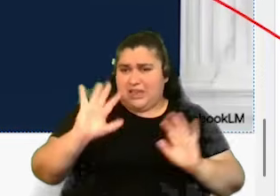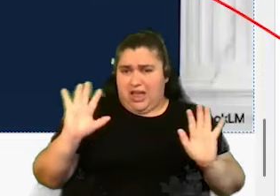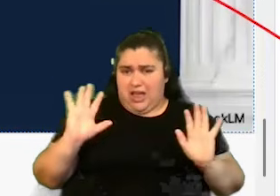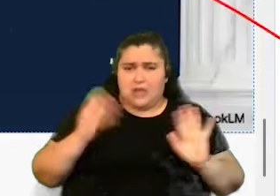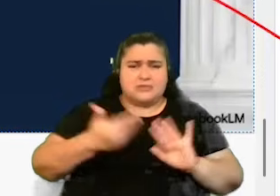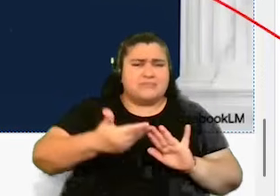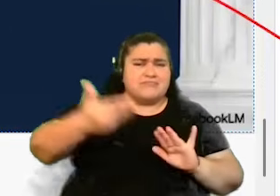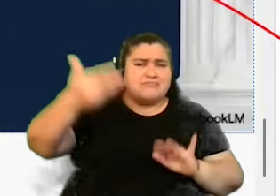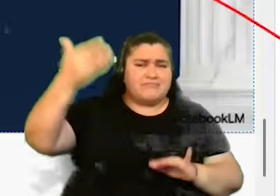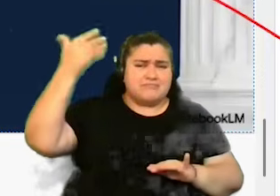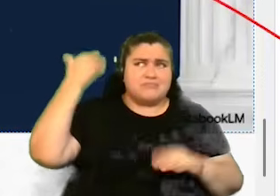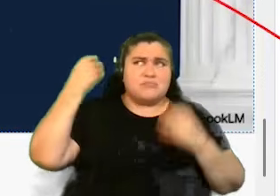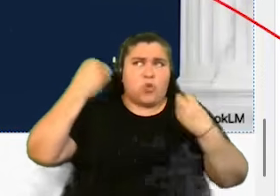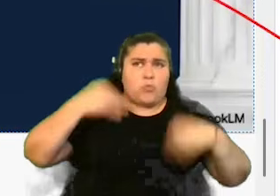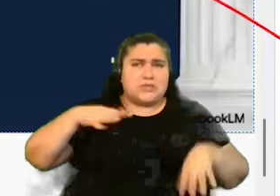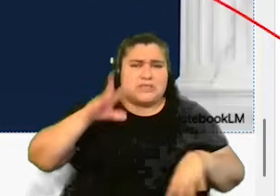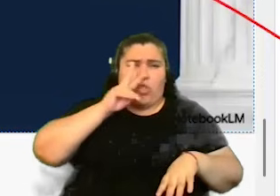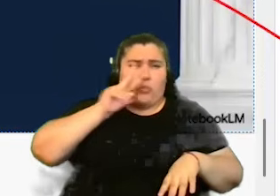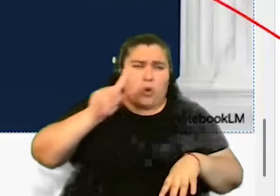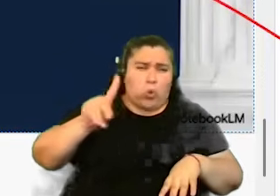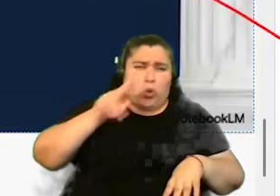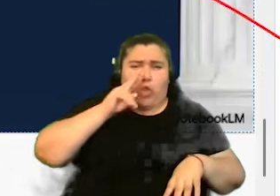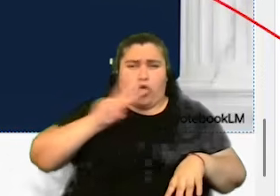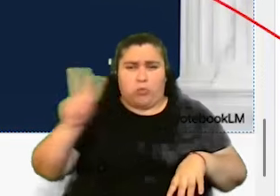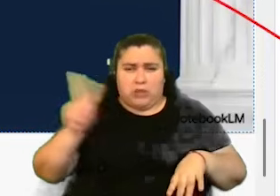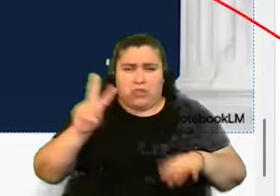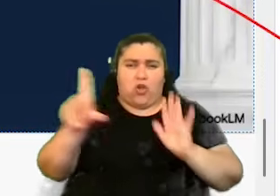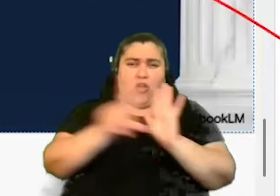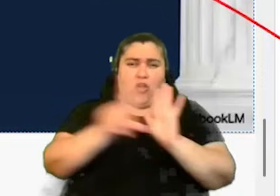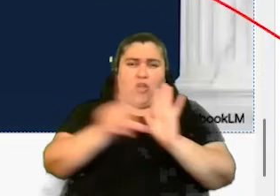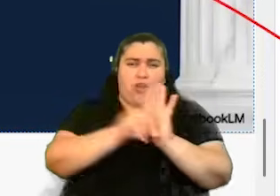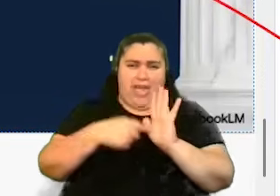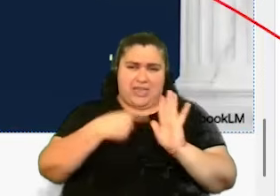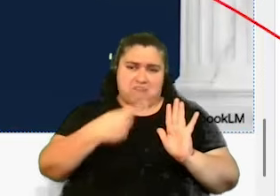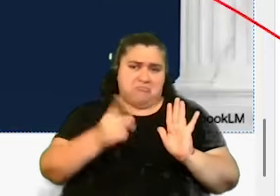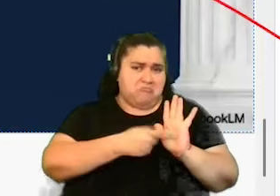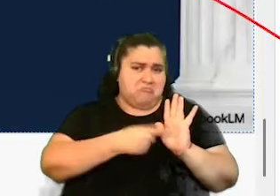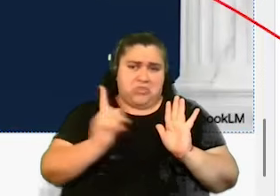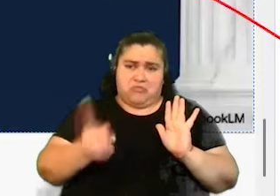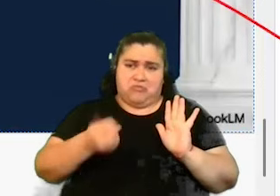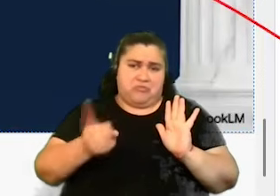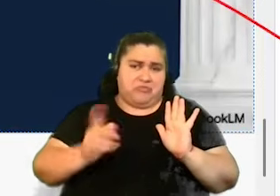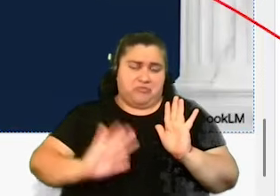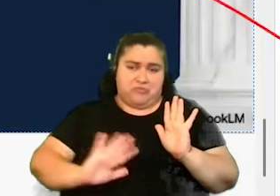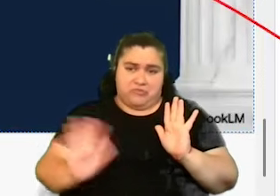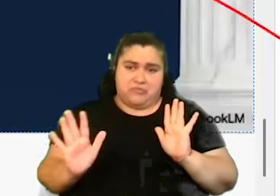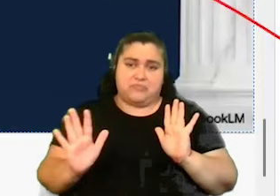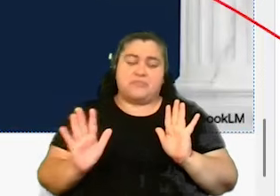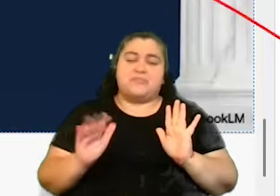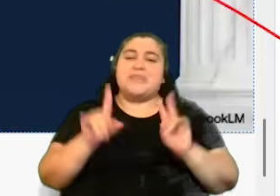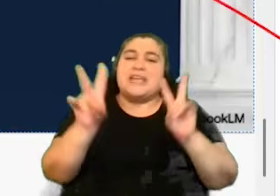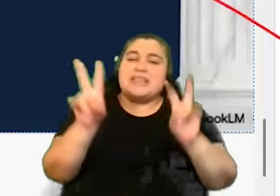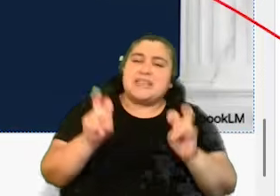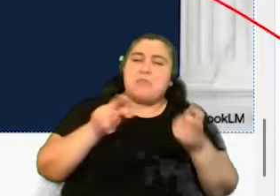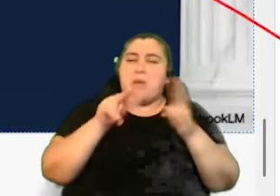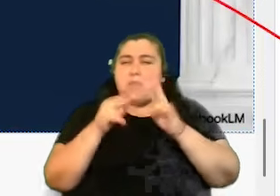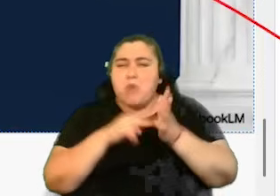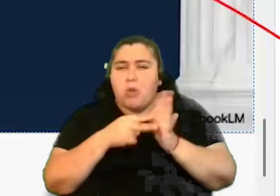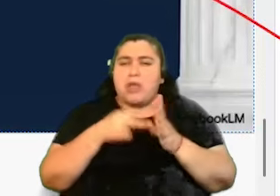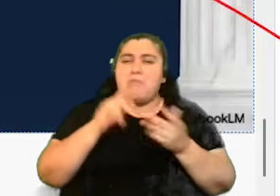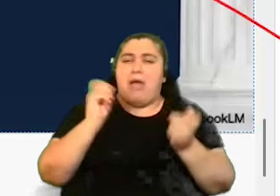me equivoco, desde el 2001 o 2002, cuando fue todo el tema de, bueno, la crisis financiera y